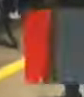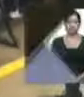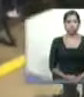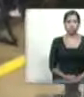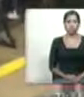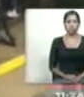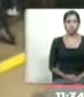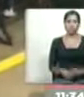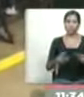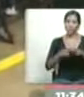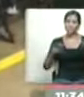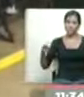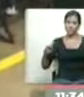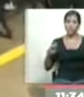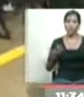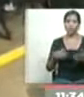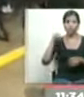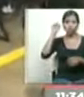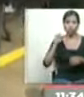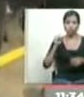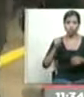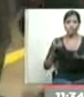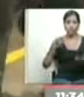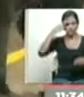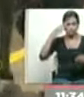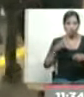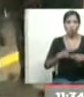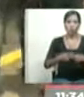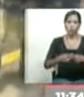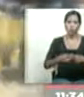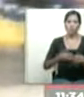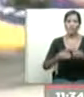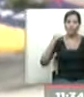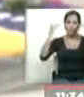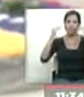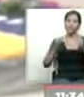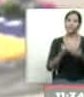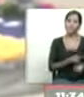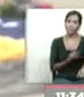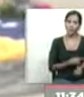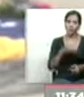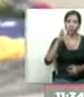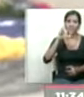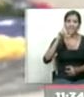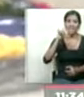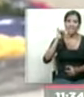Desde acá se le rinde homenaje al comandante hermano Eliezer Otaiza.